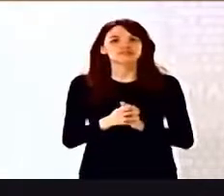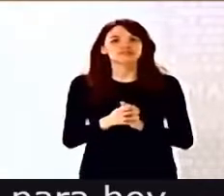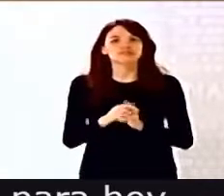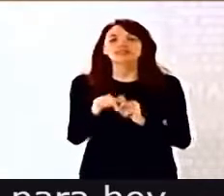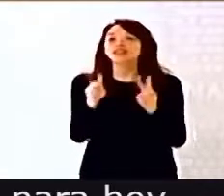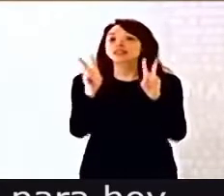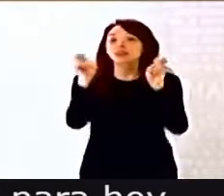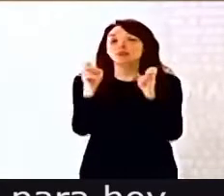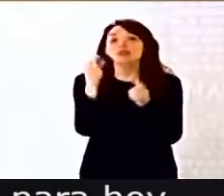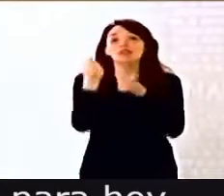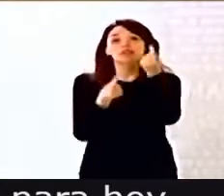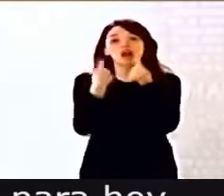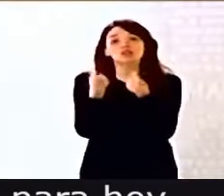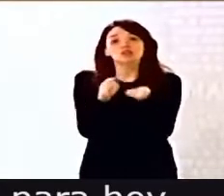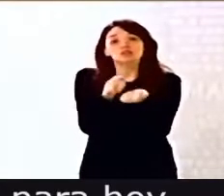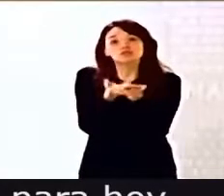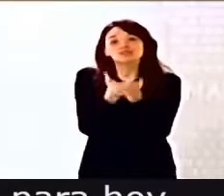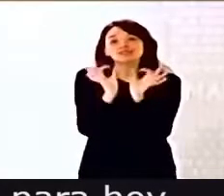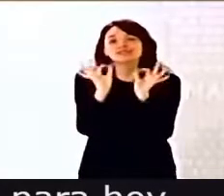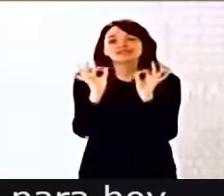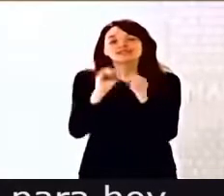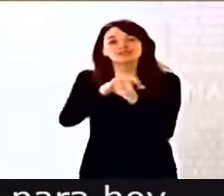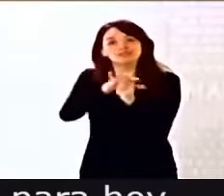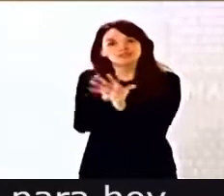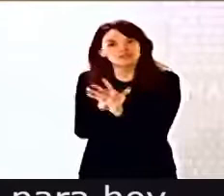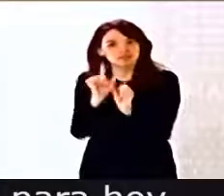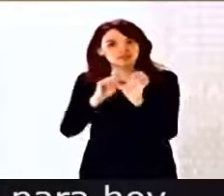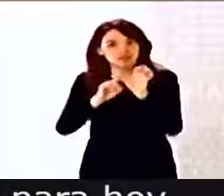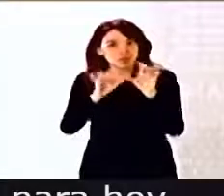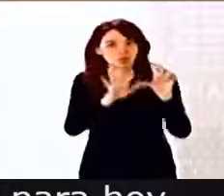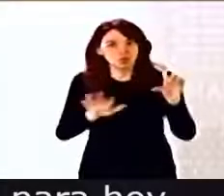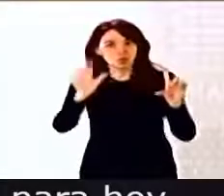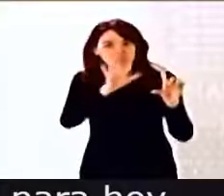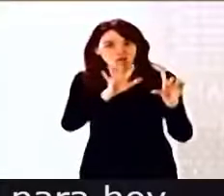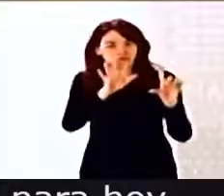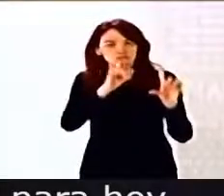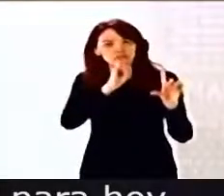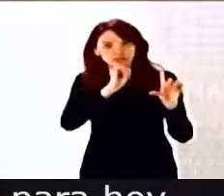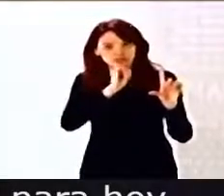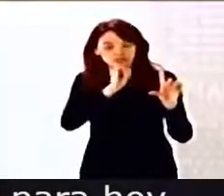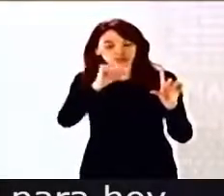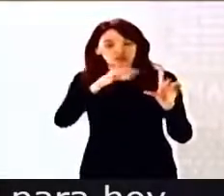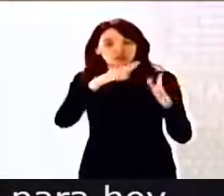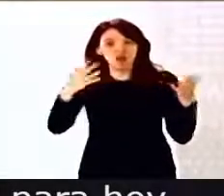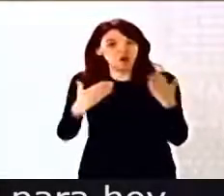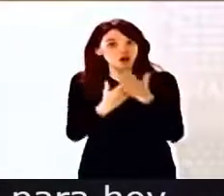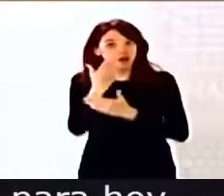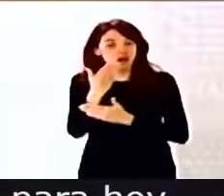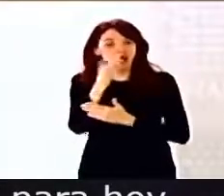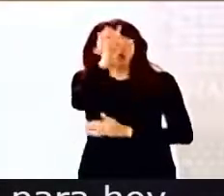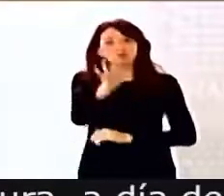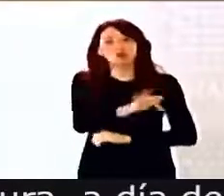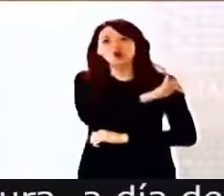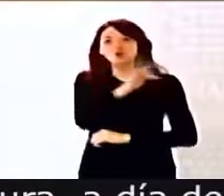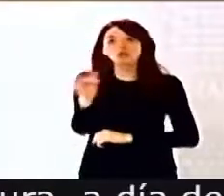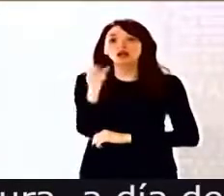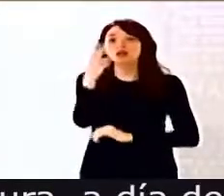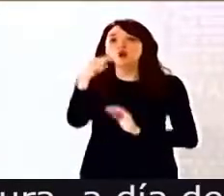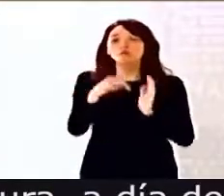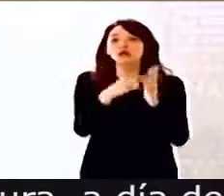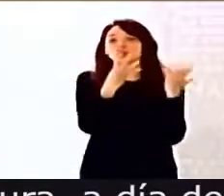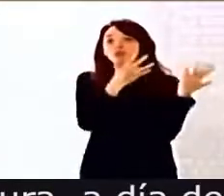datos de la pandemia COVID-19 en Extremadura. Decirles que a día de hoy tenemos un total de